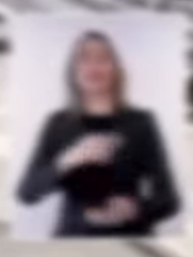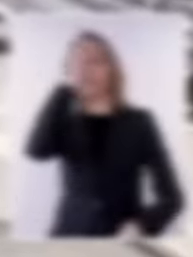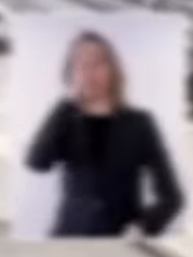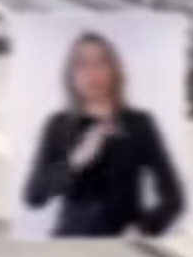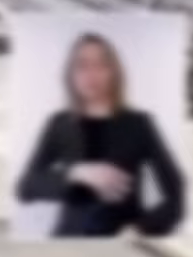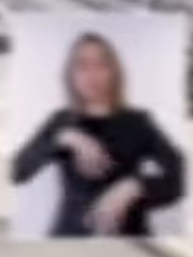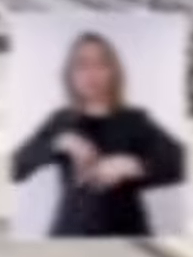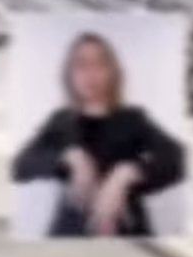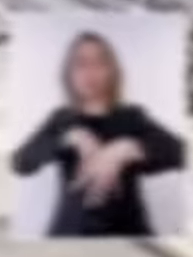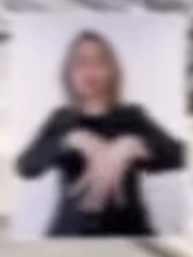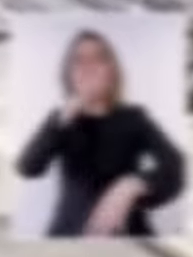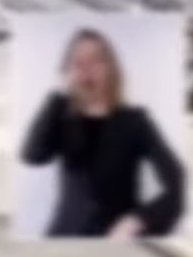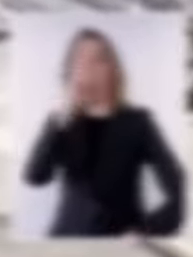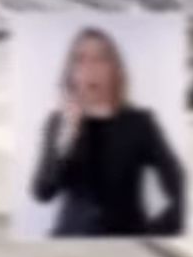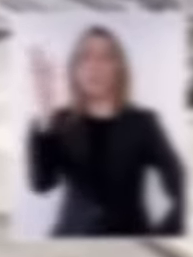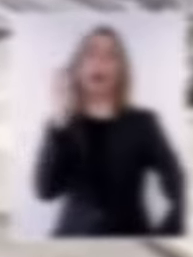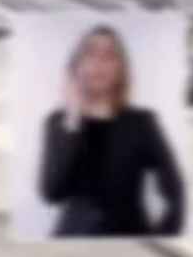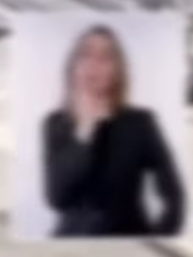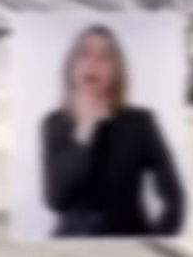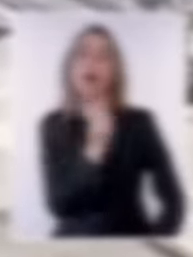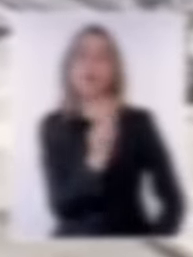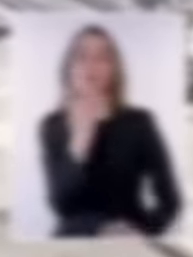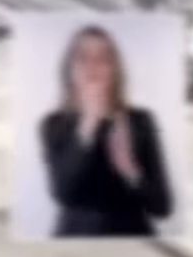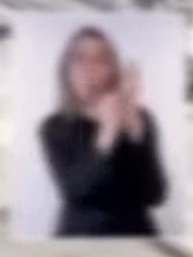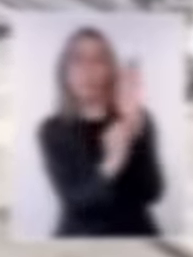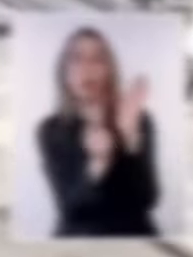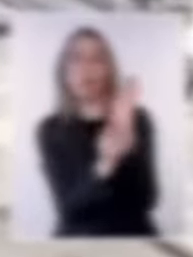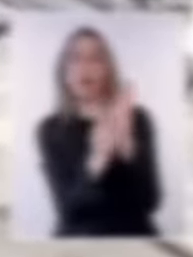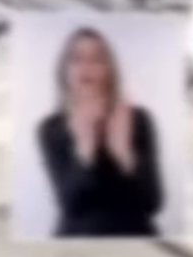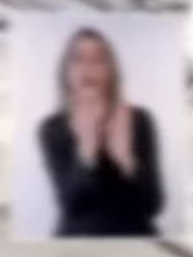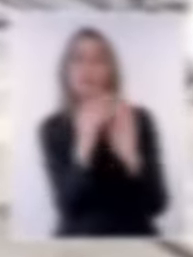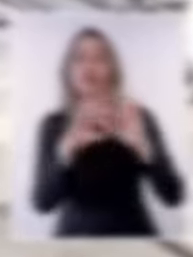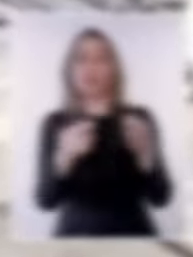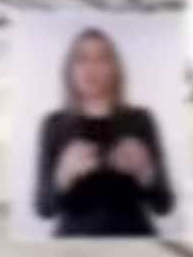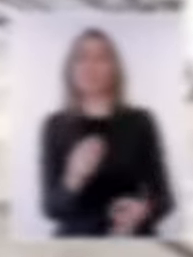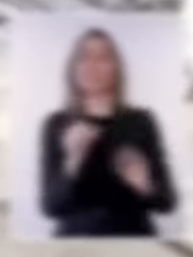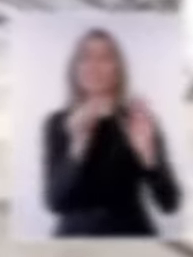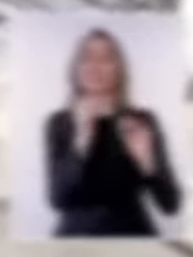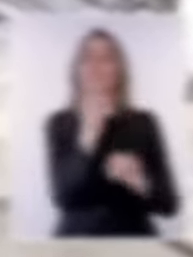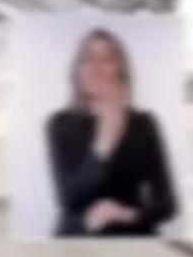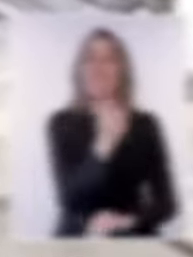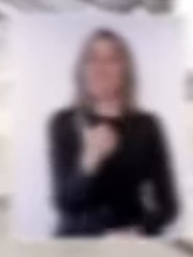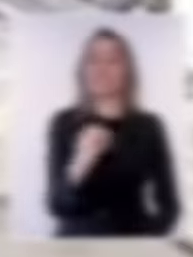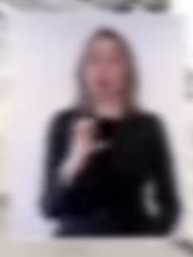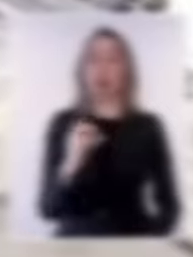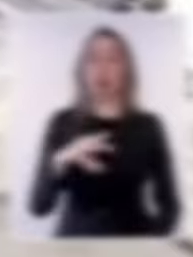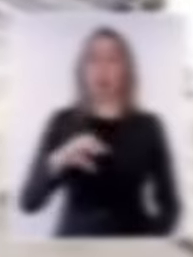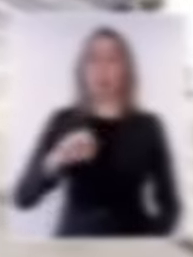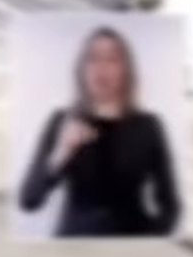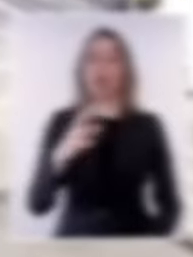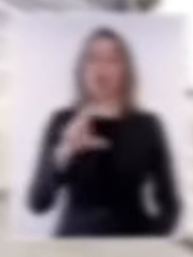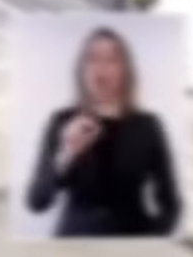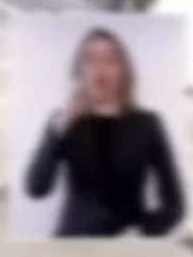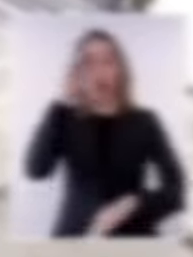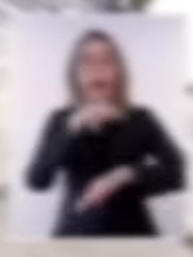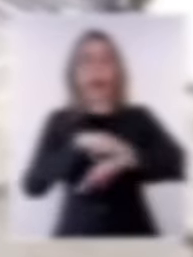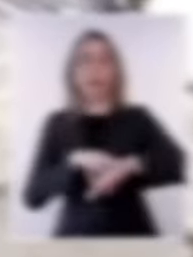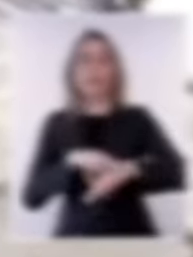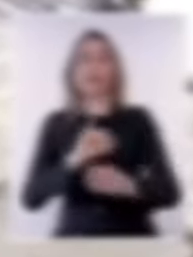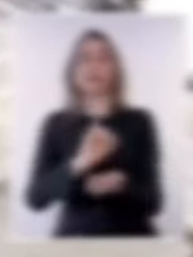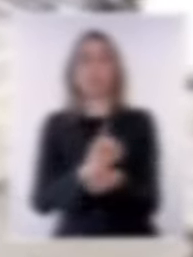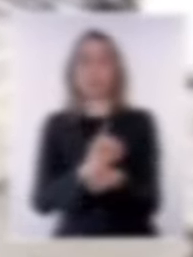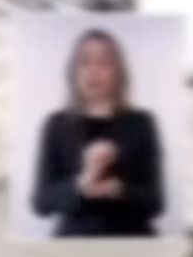rendir este homenaje a Arturo Prat. Es el número 14 entre los 36 comodoros y almirantes de la institución. Ah,